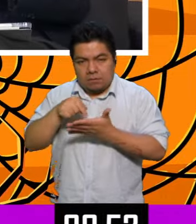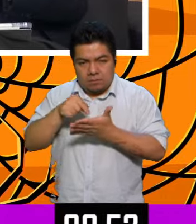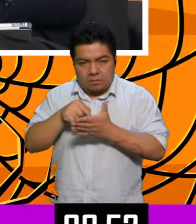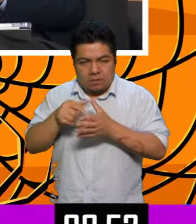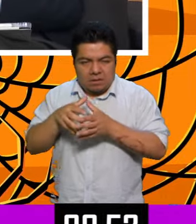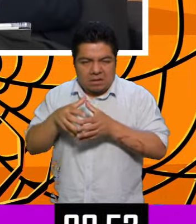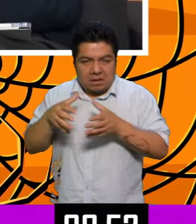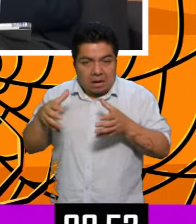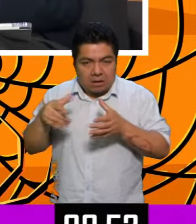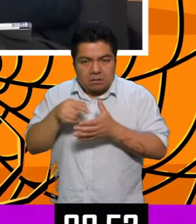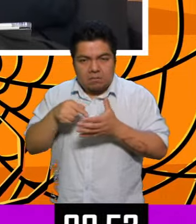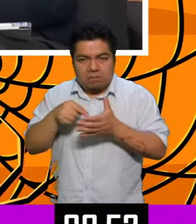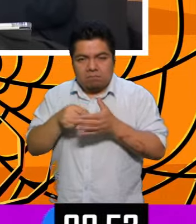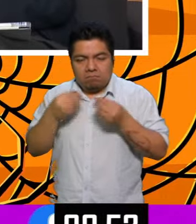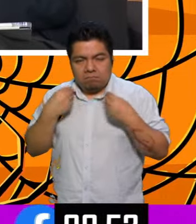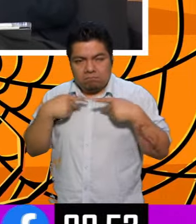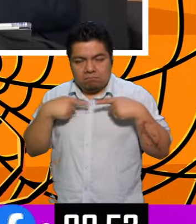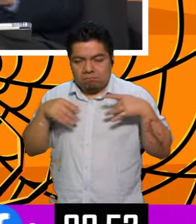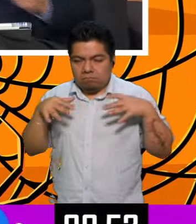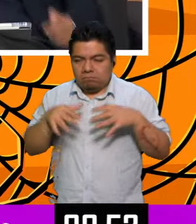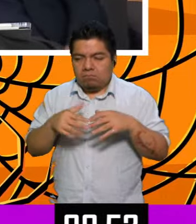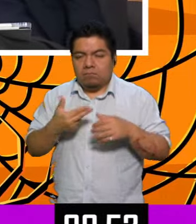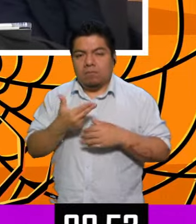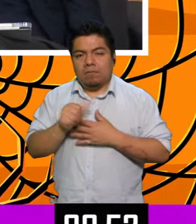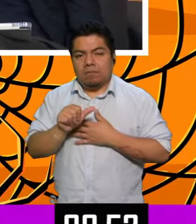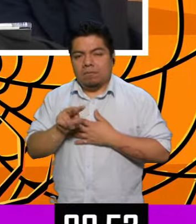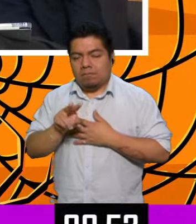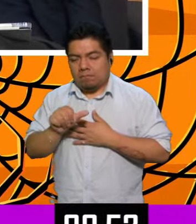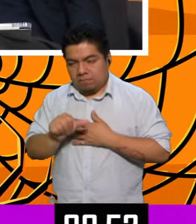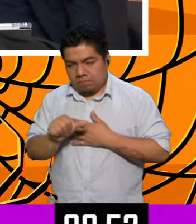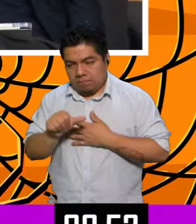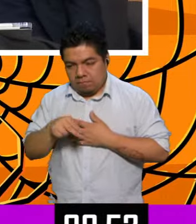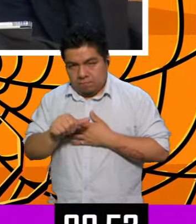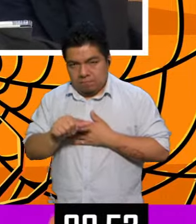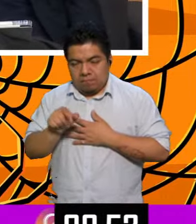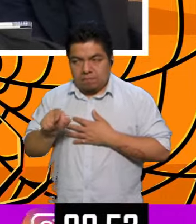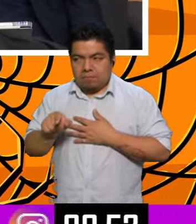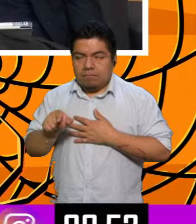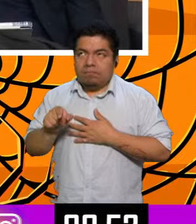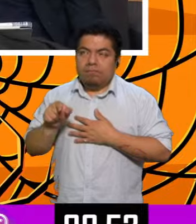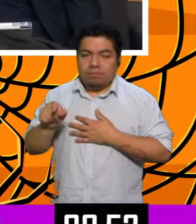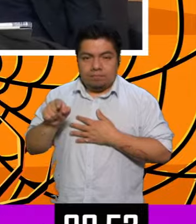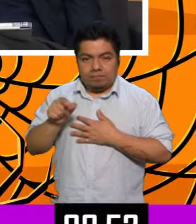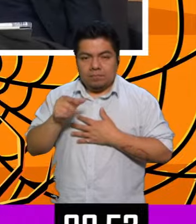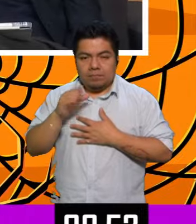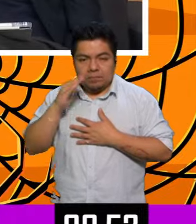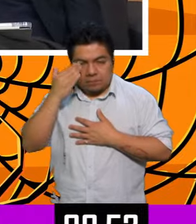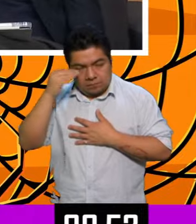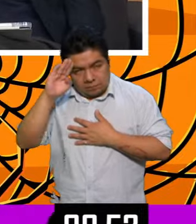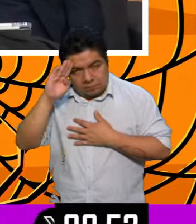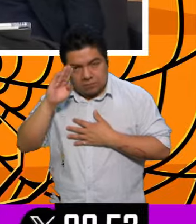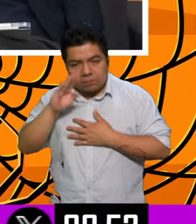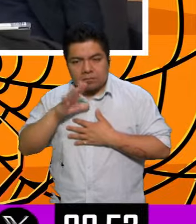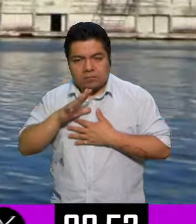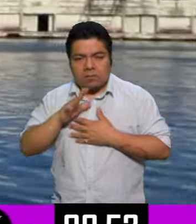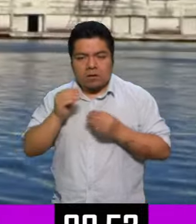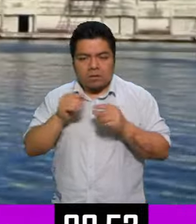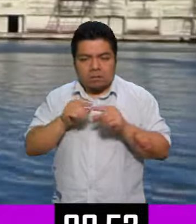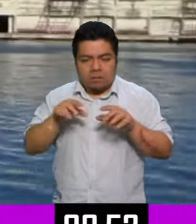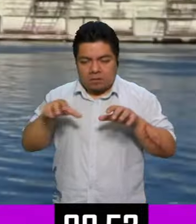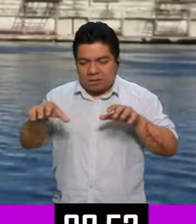grande, lugar poblado, y La Habana, Cuba, originalmente en Cuba había muchas